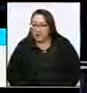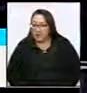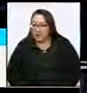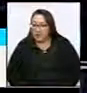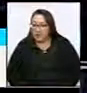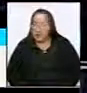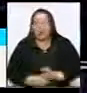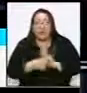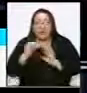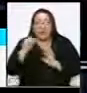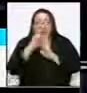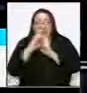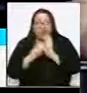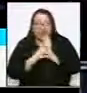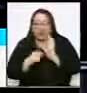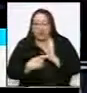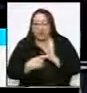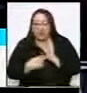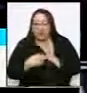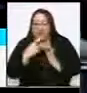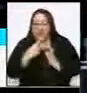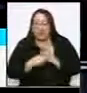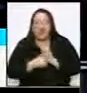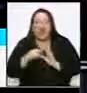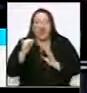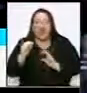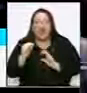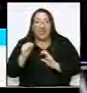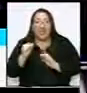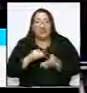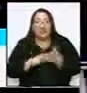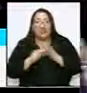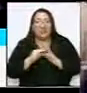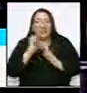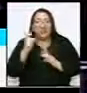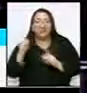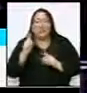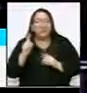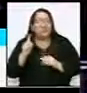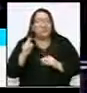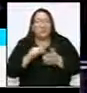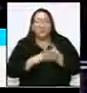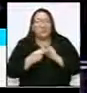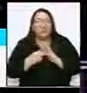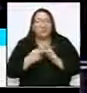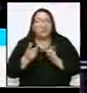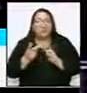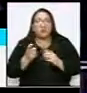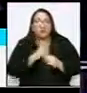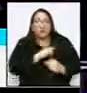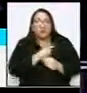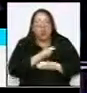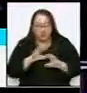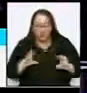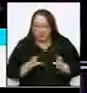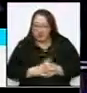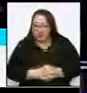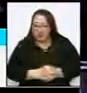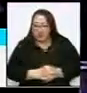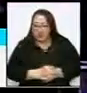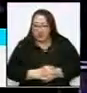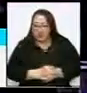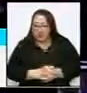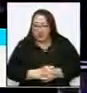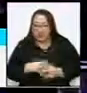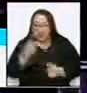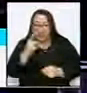El derecho constitucional es un derecho que crece no al amparo del poder, que es la